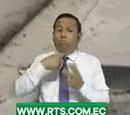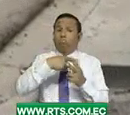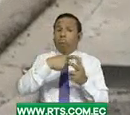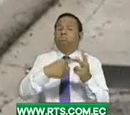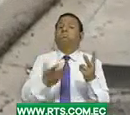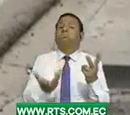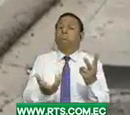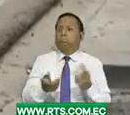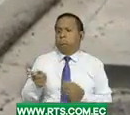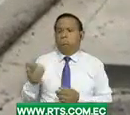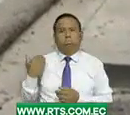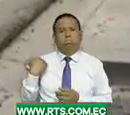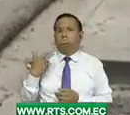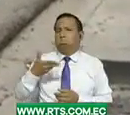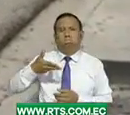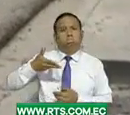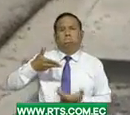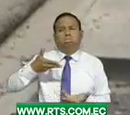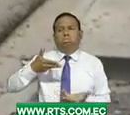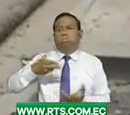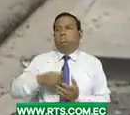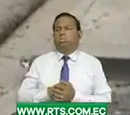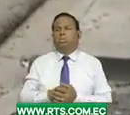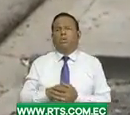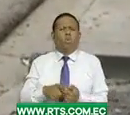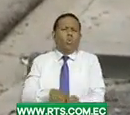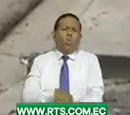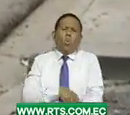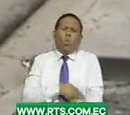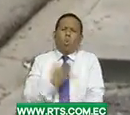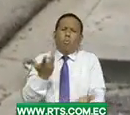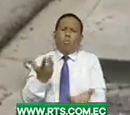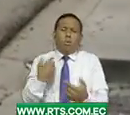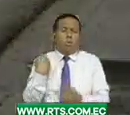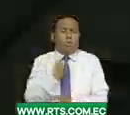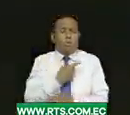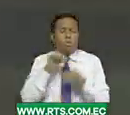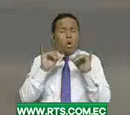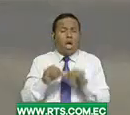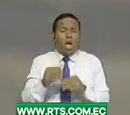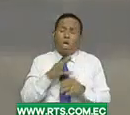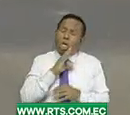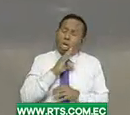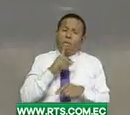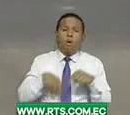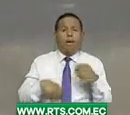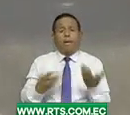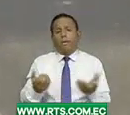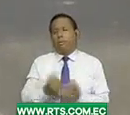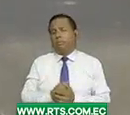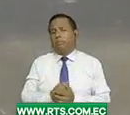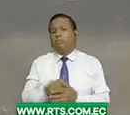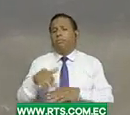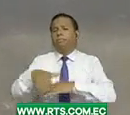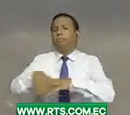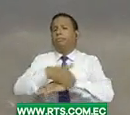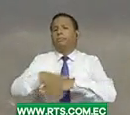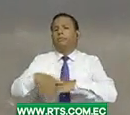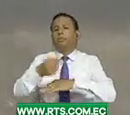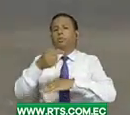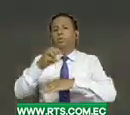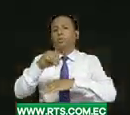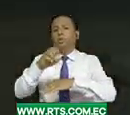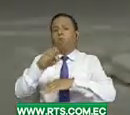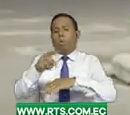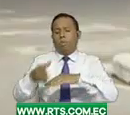tiene pistola. Ya esto es costumbre aquí, pues, que le roben, uno tiene que casi que dormir adentro del carro. Ocurrió en las calles Pedro Pablo Gómez y La